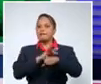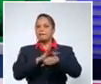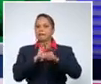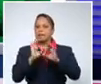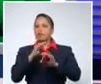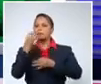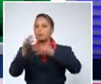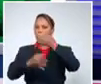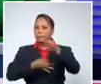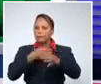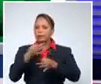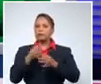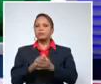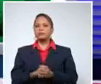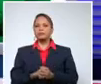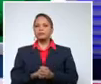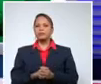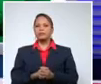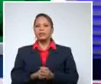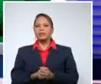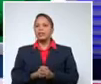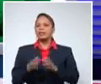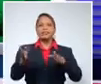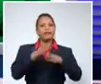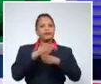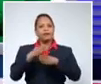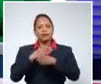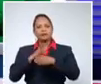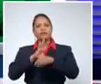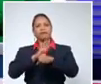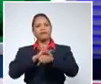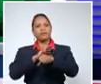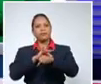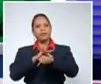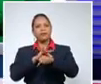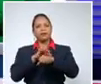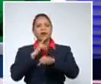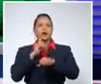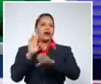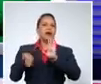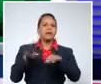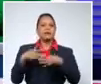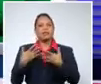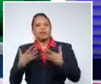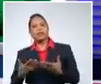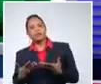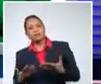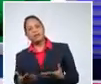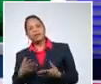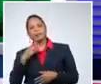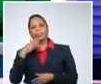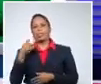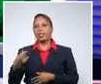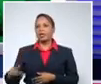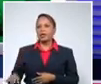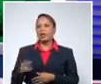que tienen una variedad muy grande, desde un decaimiento, una diarrea, un malestar